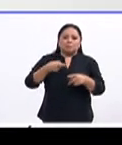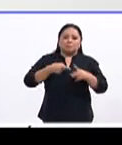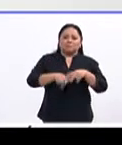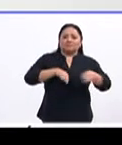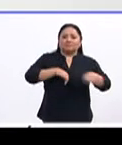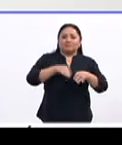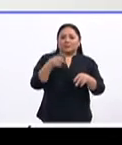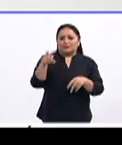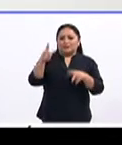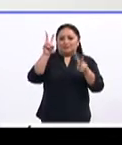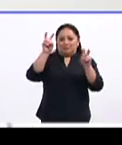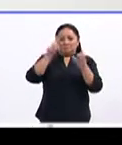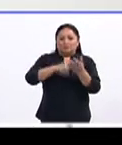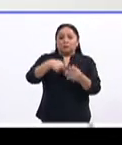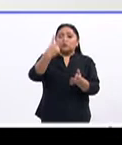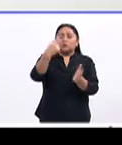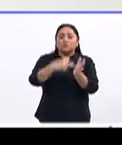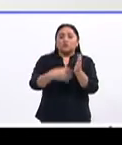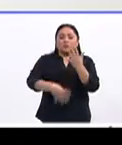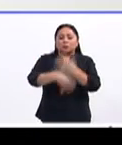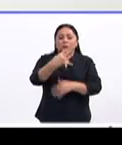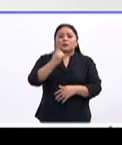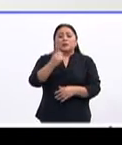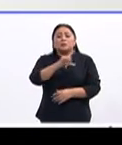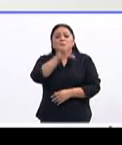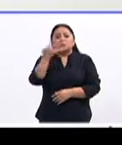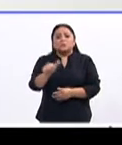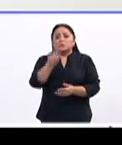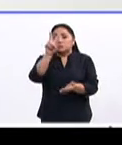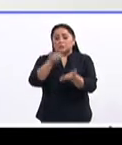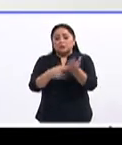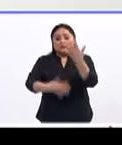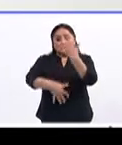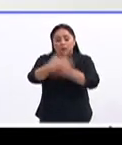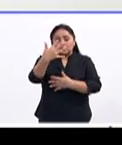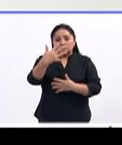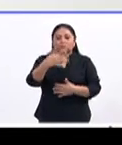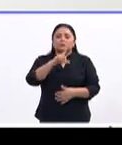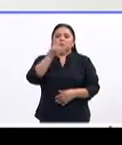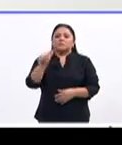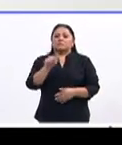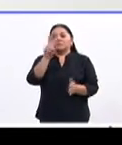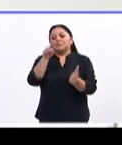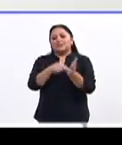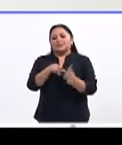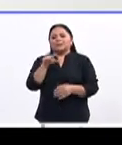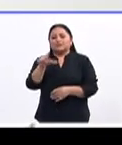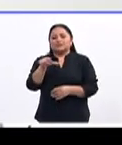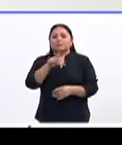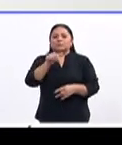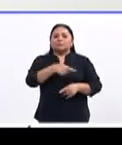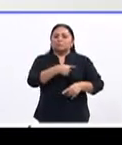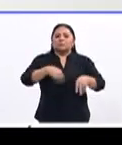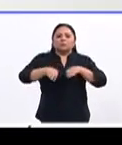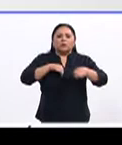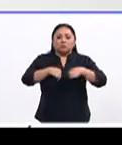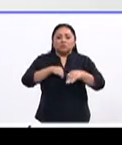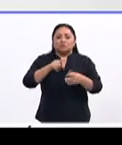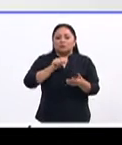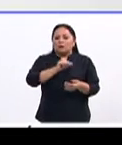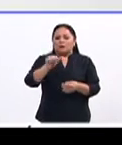tema en 2014. Y luego en 2015 a 2017 trabajamos